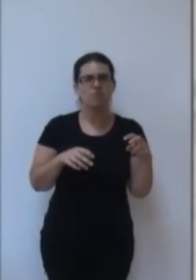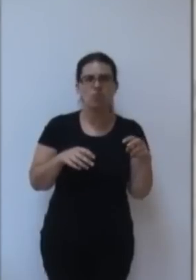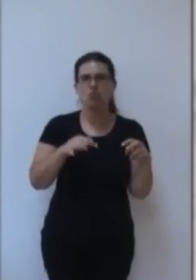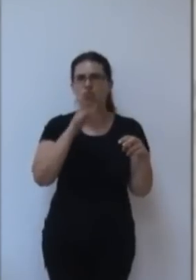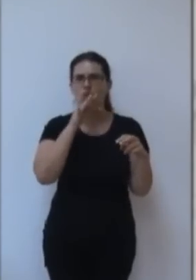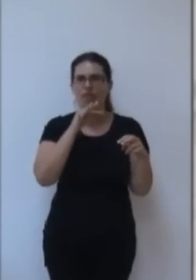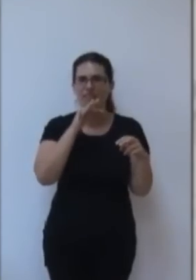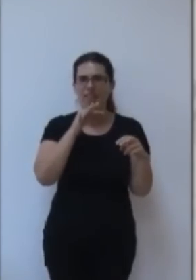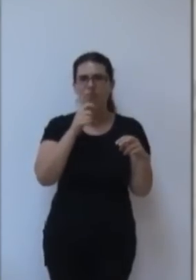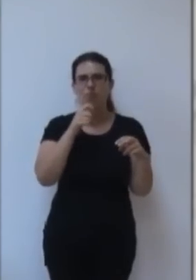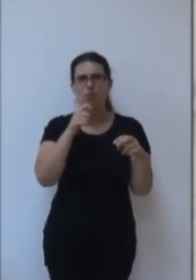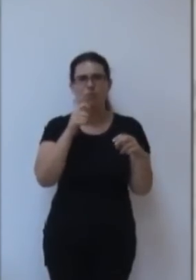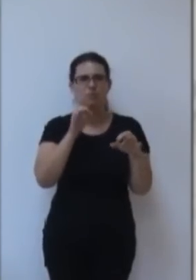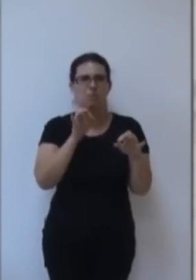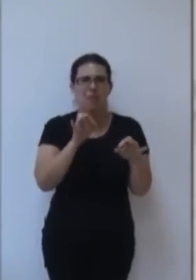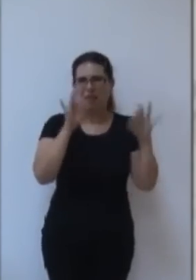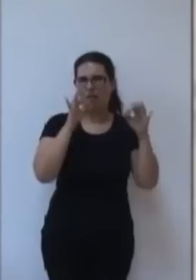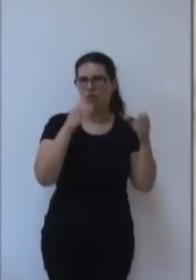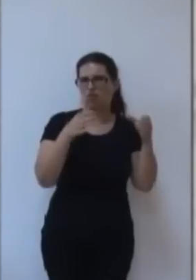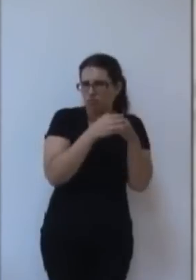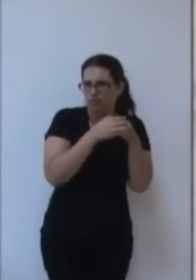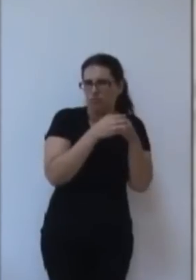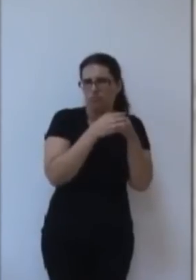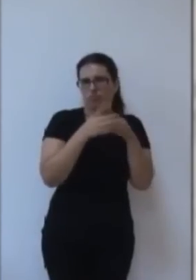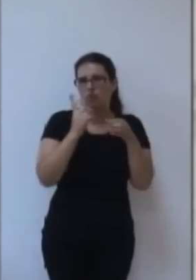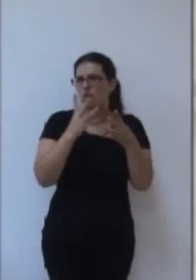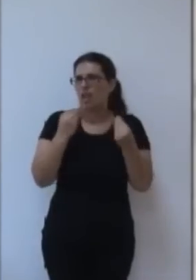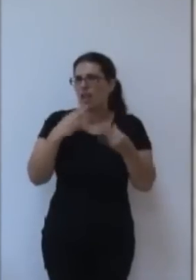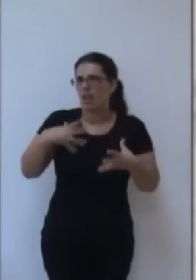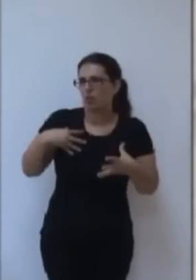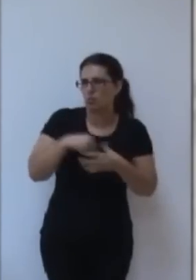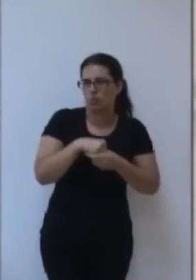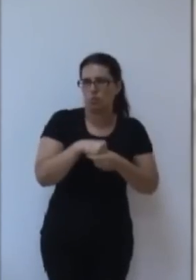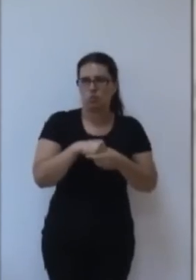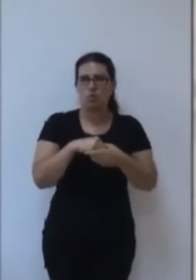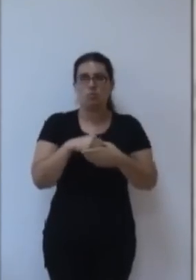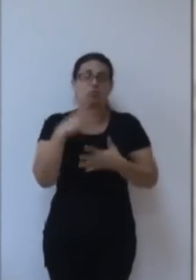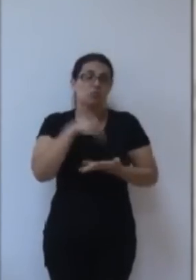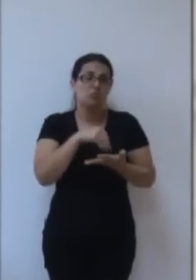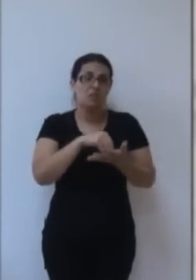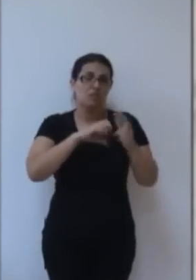¿no? Quizás especializados. A veces no hay otra forma, ¿no?, quizás de empezar.